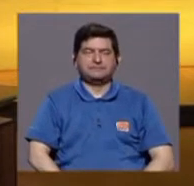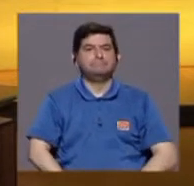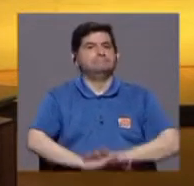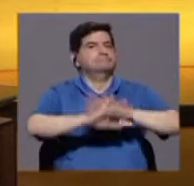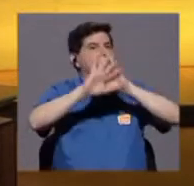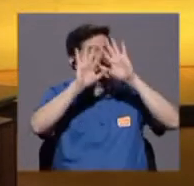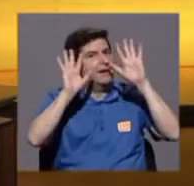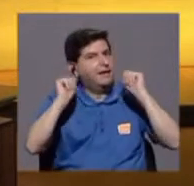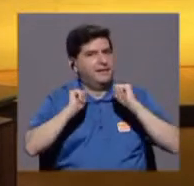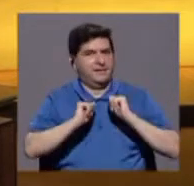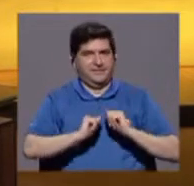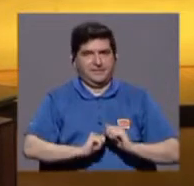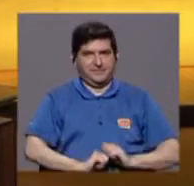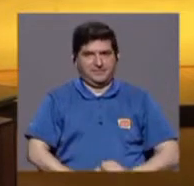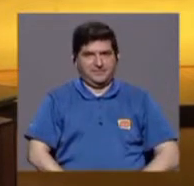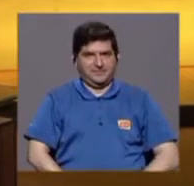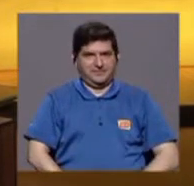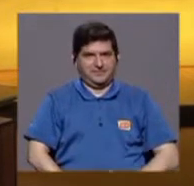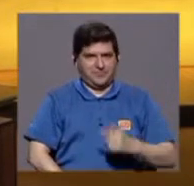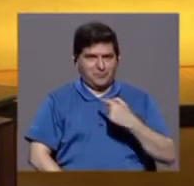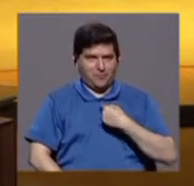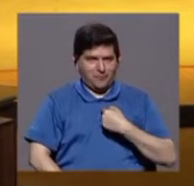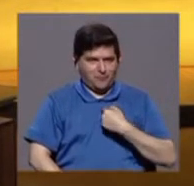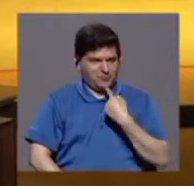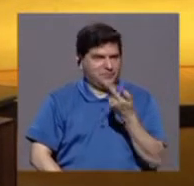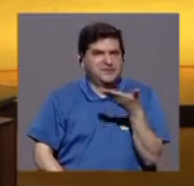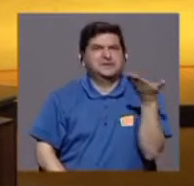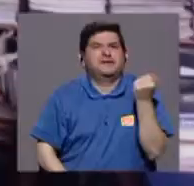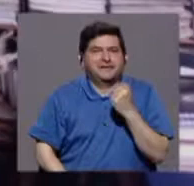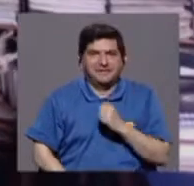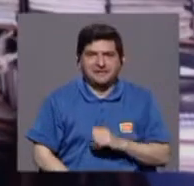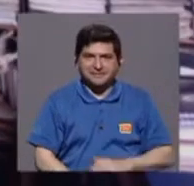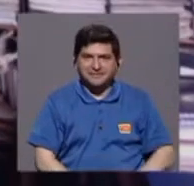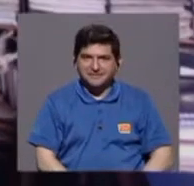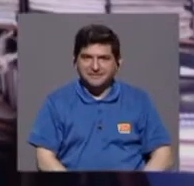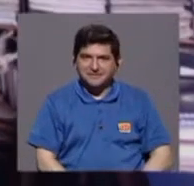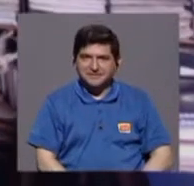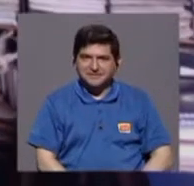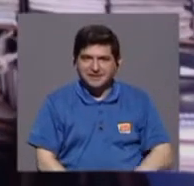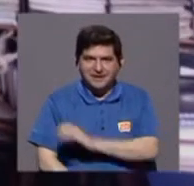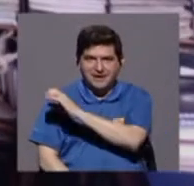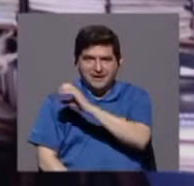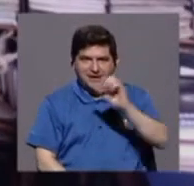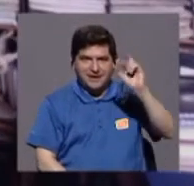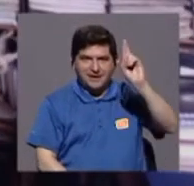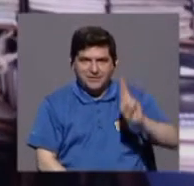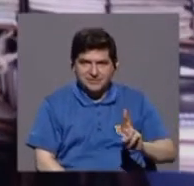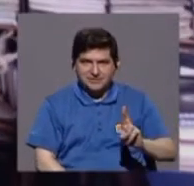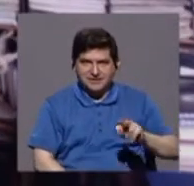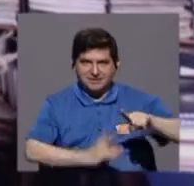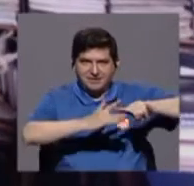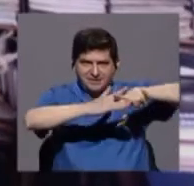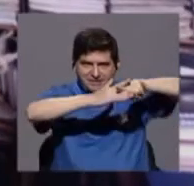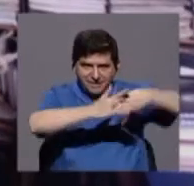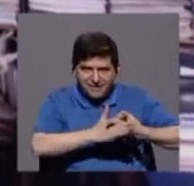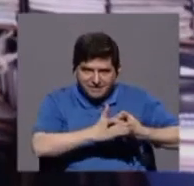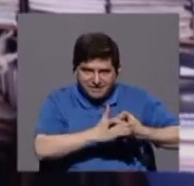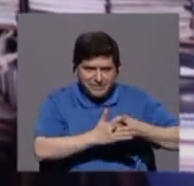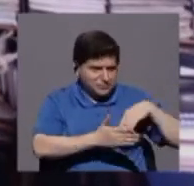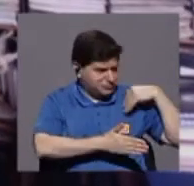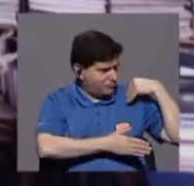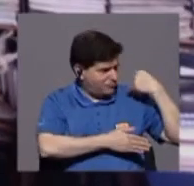Claro, ¿qué es lo que uno puede decir? Lo que uno puede decir es que Costa Rica, que al principio, ¿verdad?, de todo